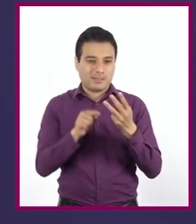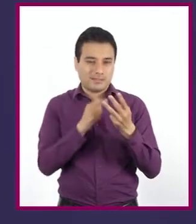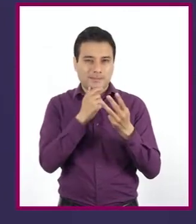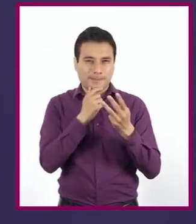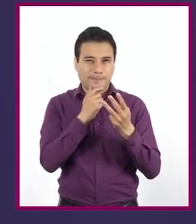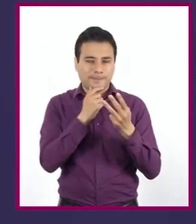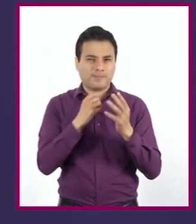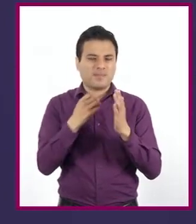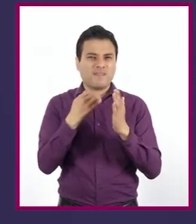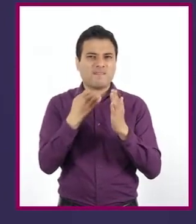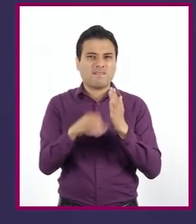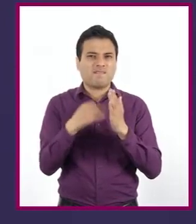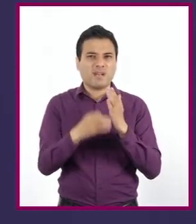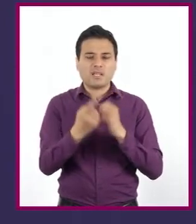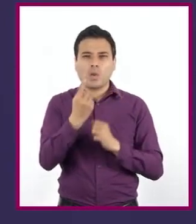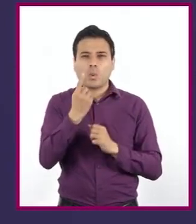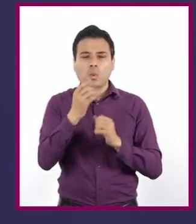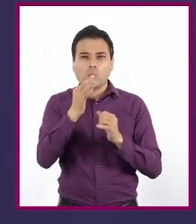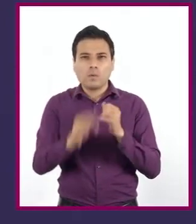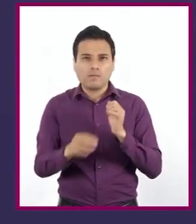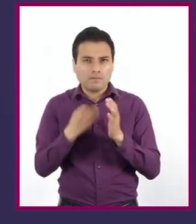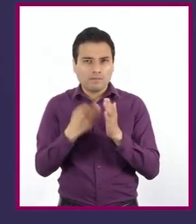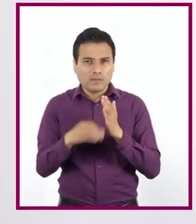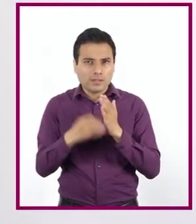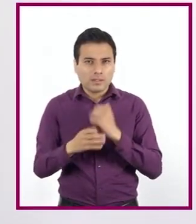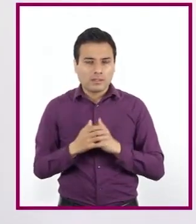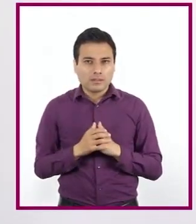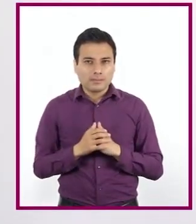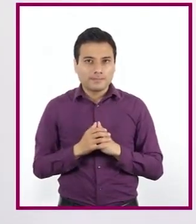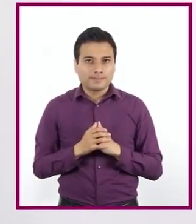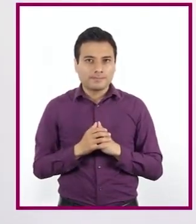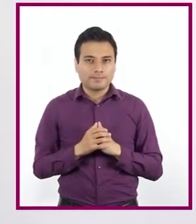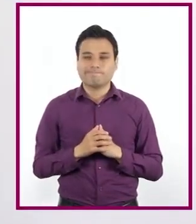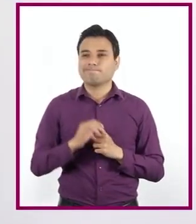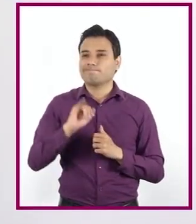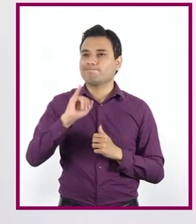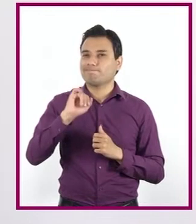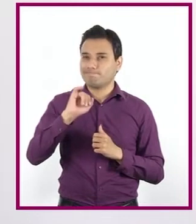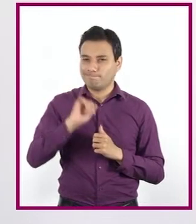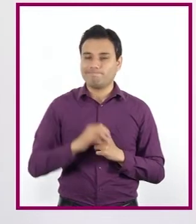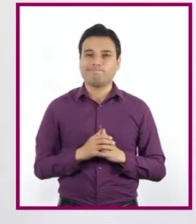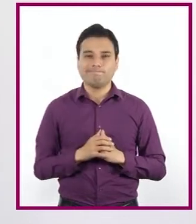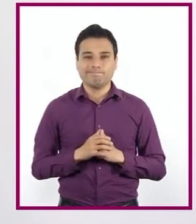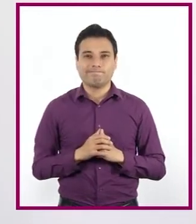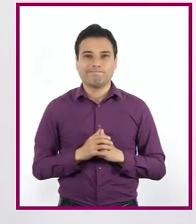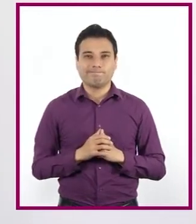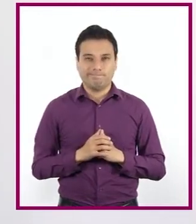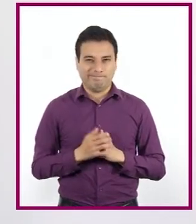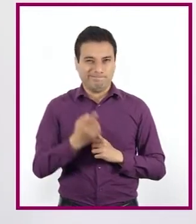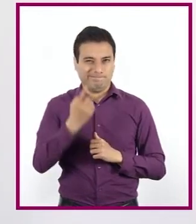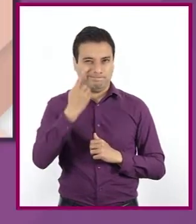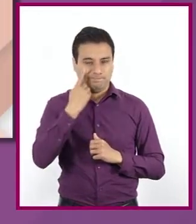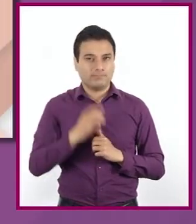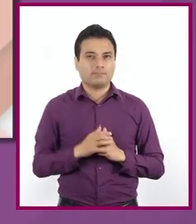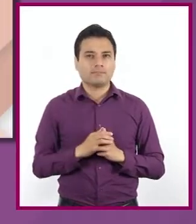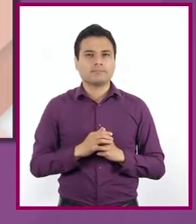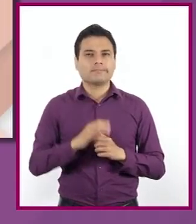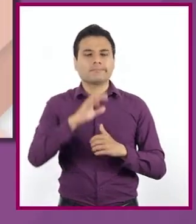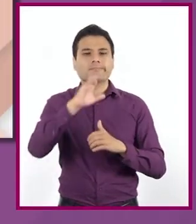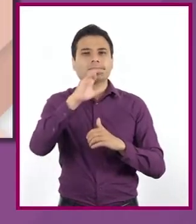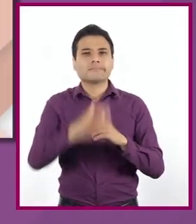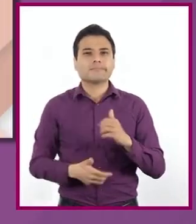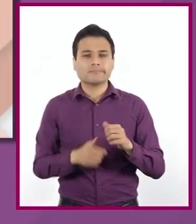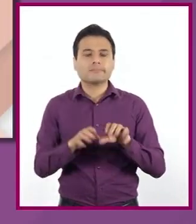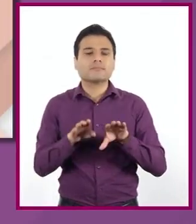pero falta un último, ¿no es así, profesor? Por supuesto. Veamos el desenlace.